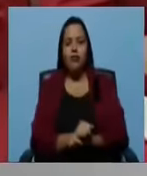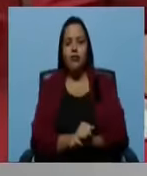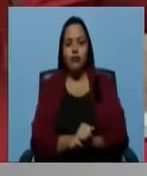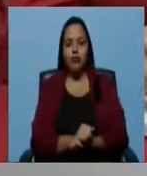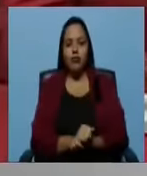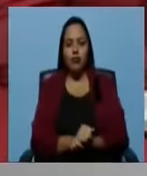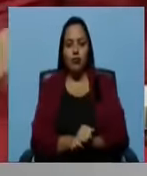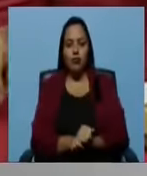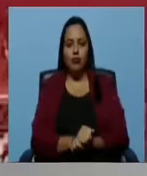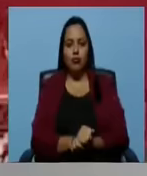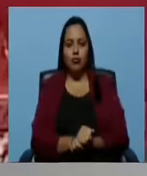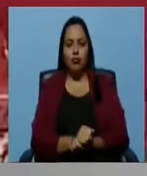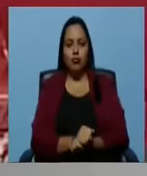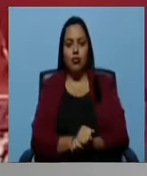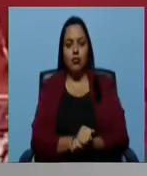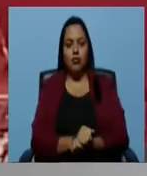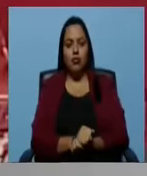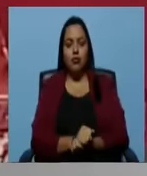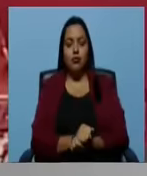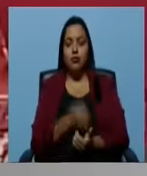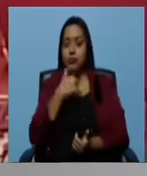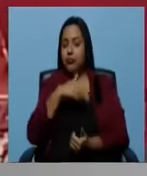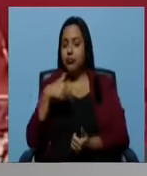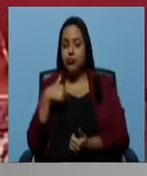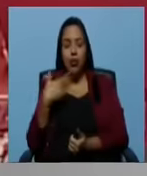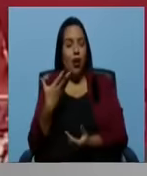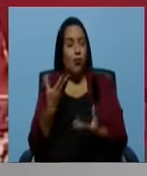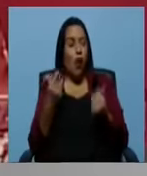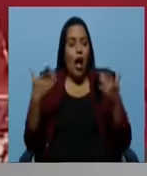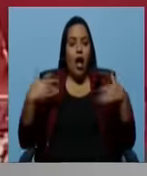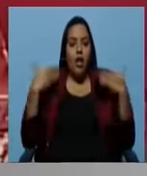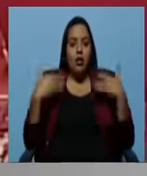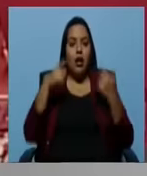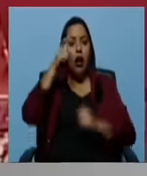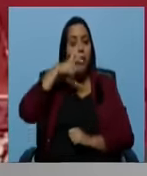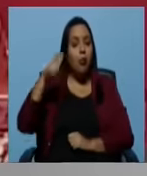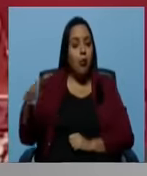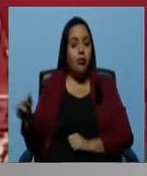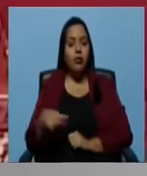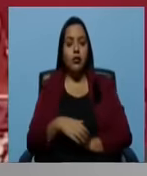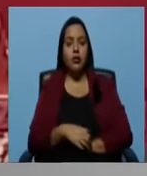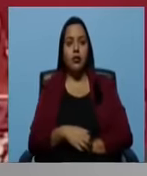Salió electo, y eso nos llena de, bueno, de mucha alegría. Nuestro pueblo ya están